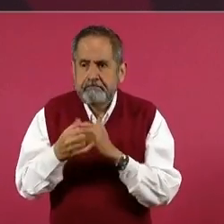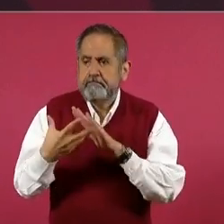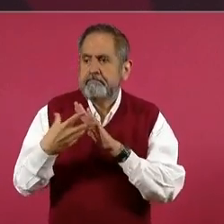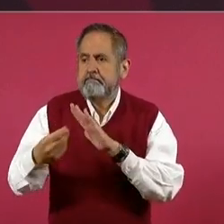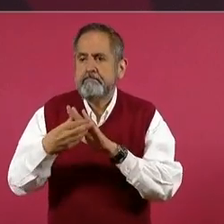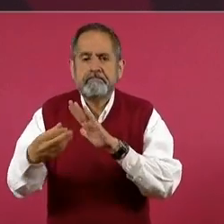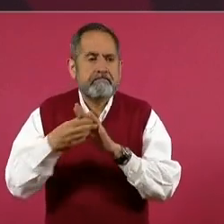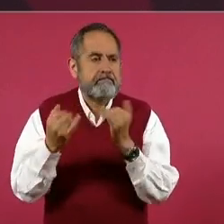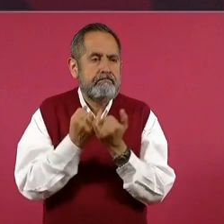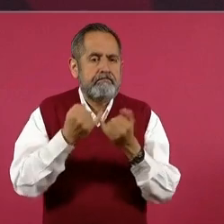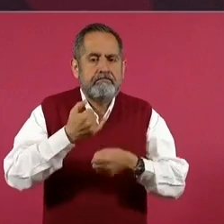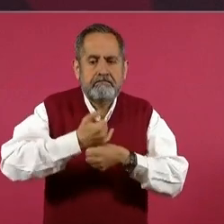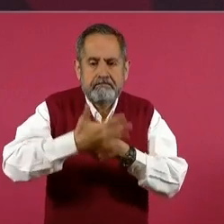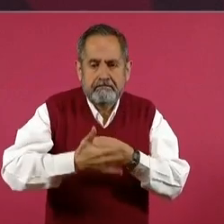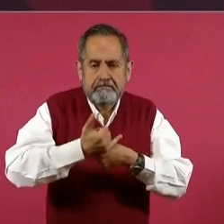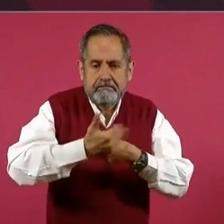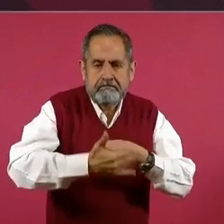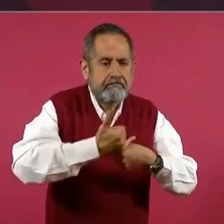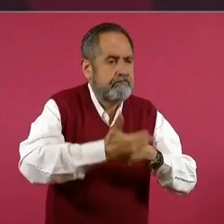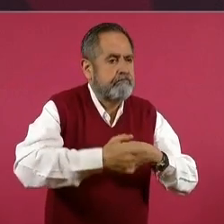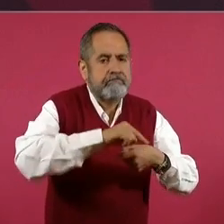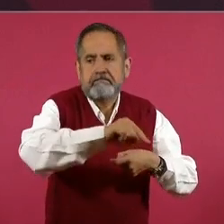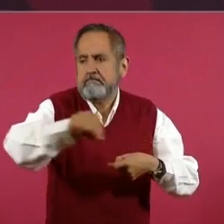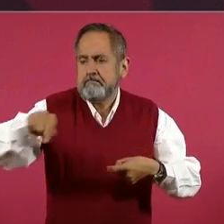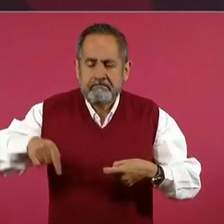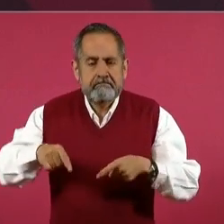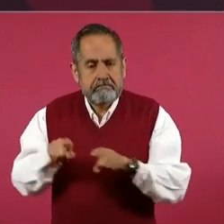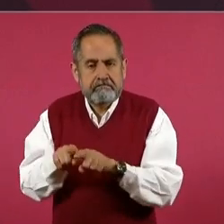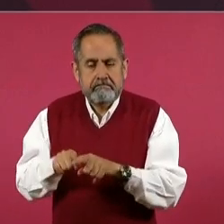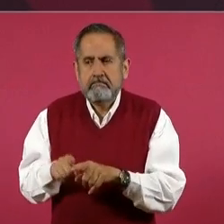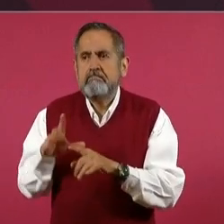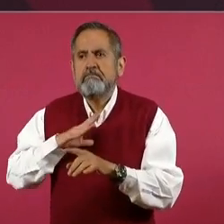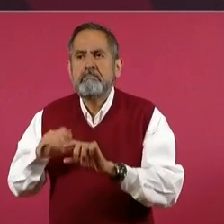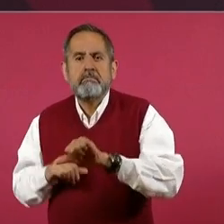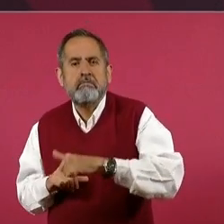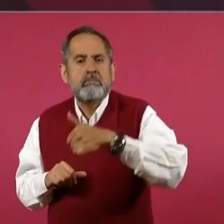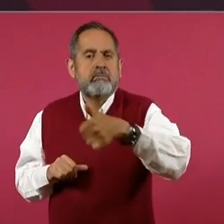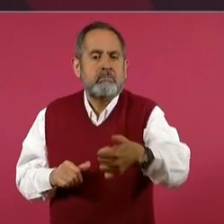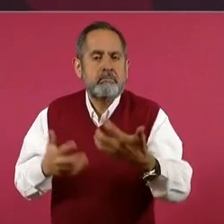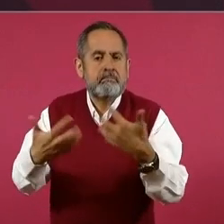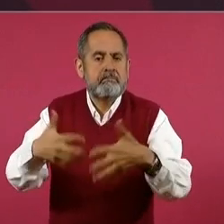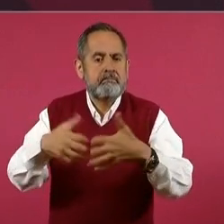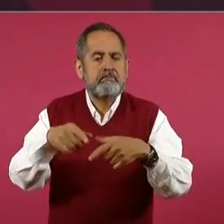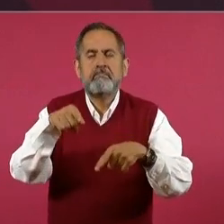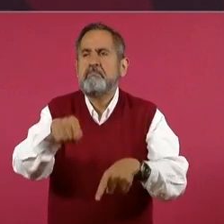replique. Hay una planta